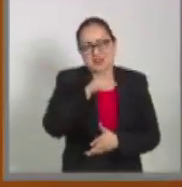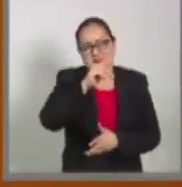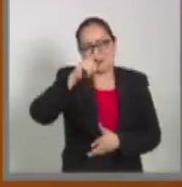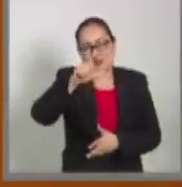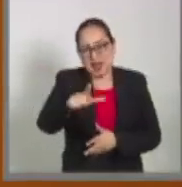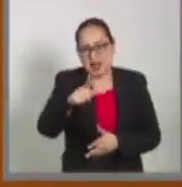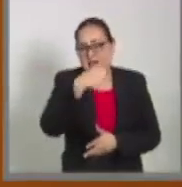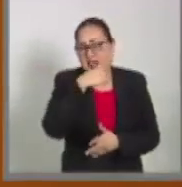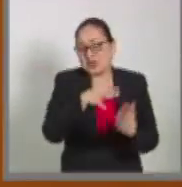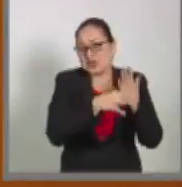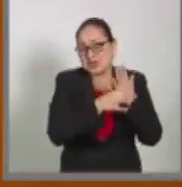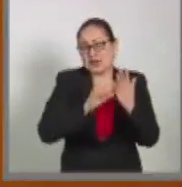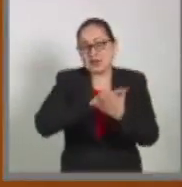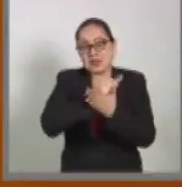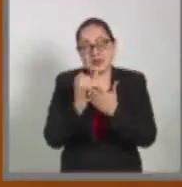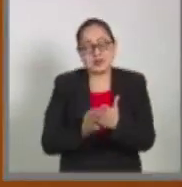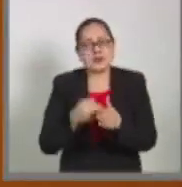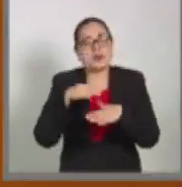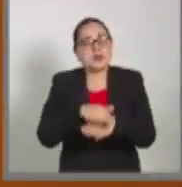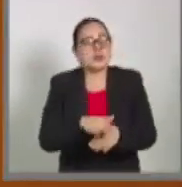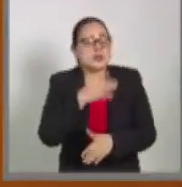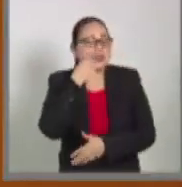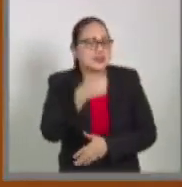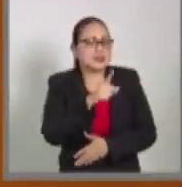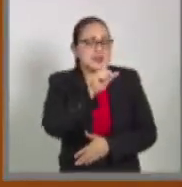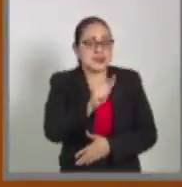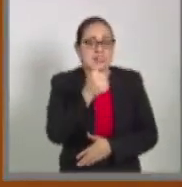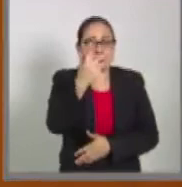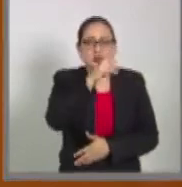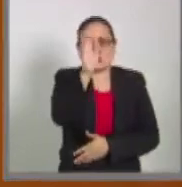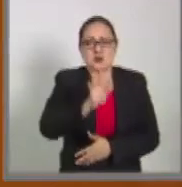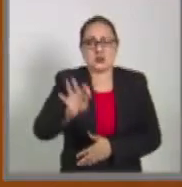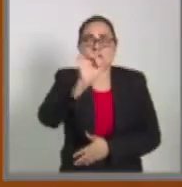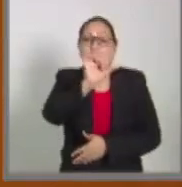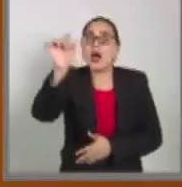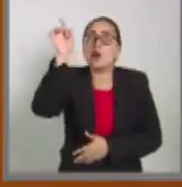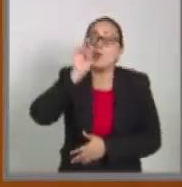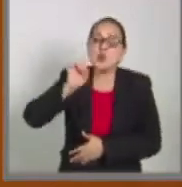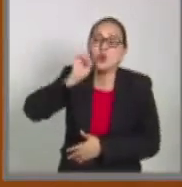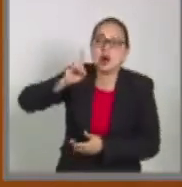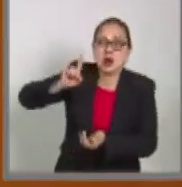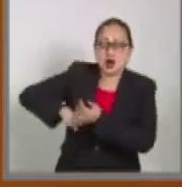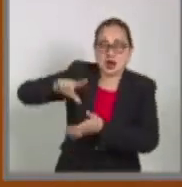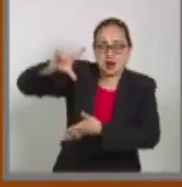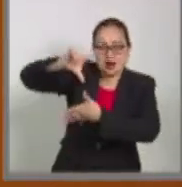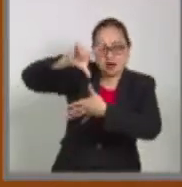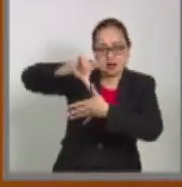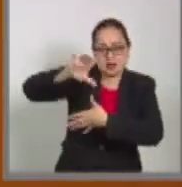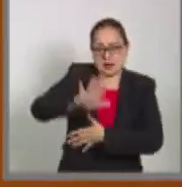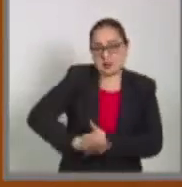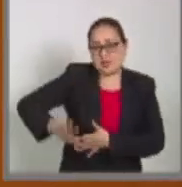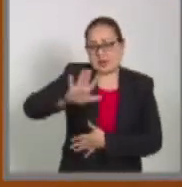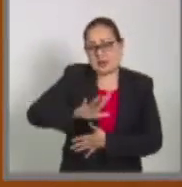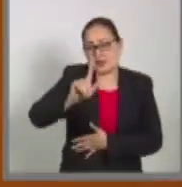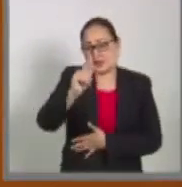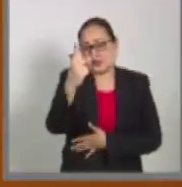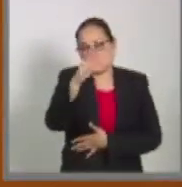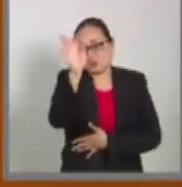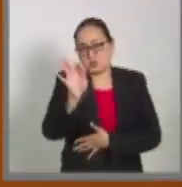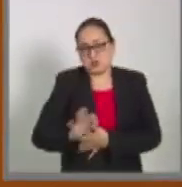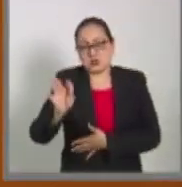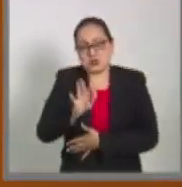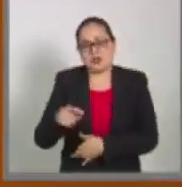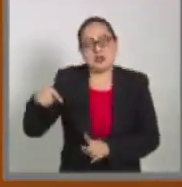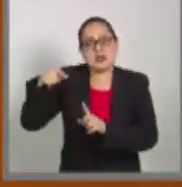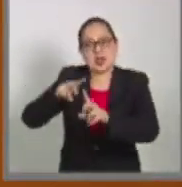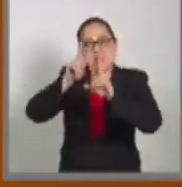un informe en el que destacó que el 78% de las mujeres en la región latinoamericana están ocupadas